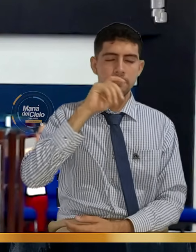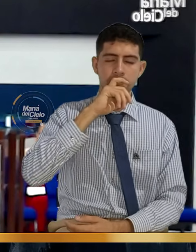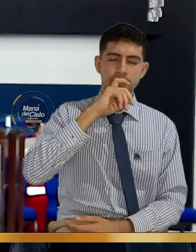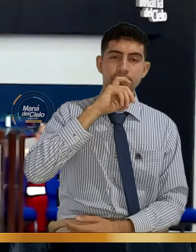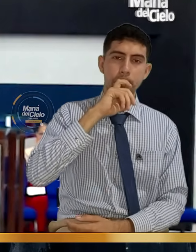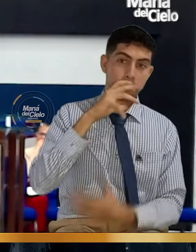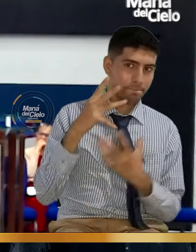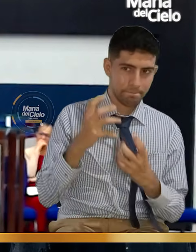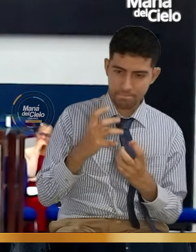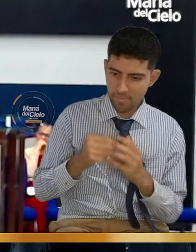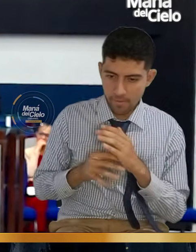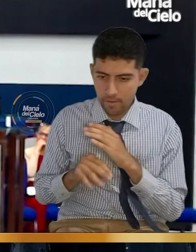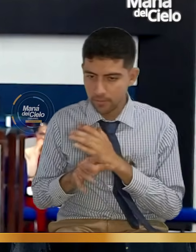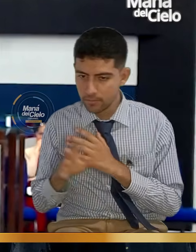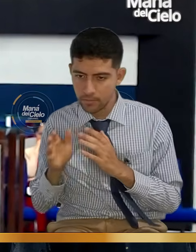Amén. Y bueno,